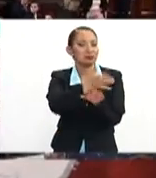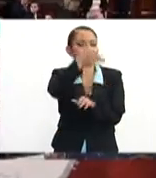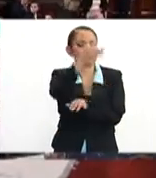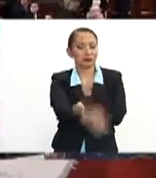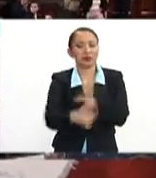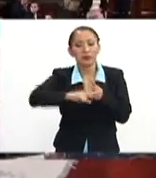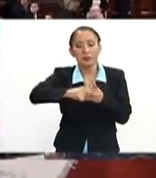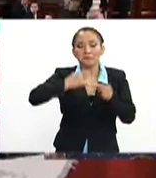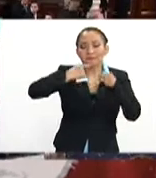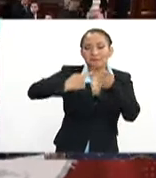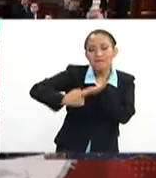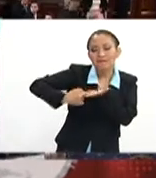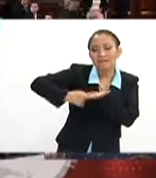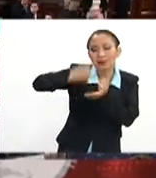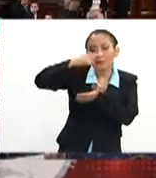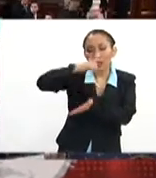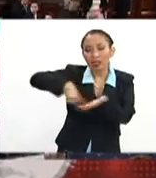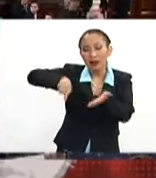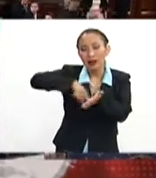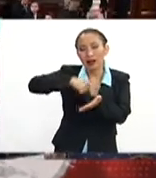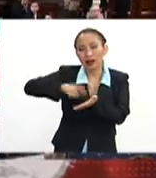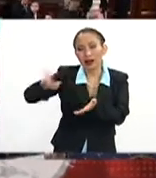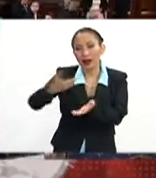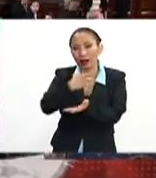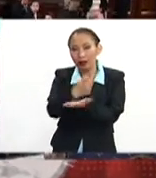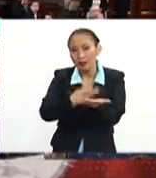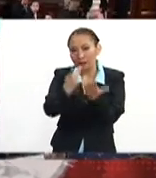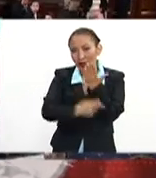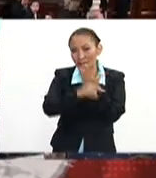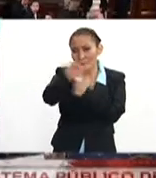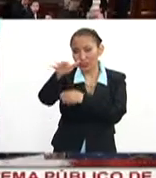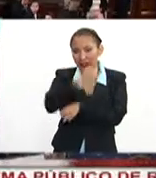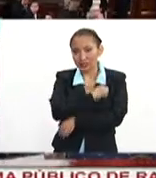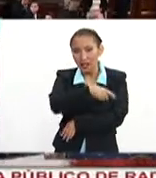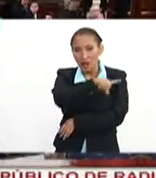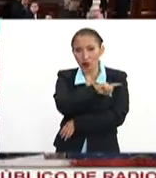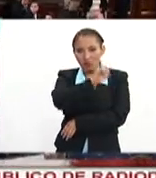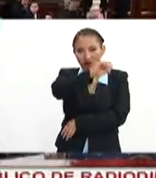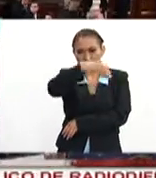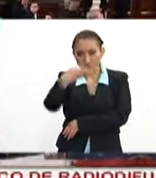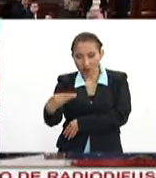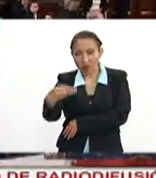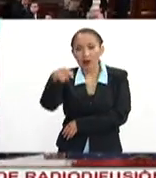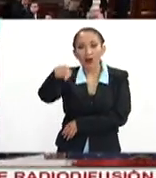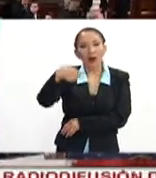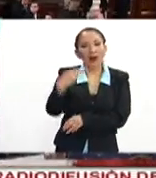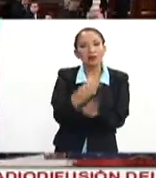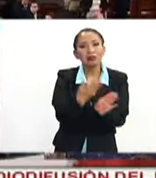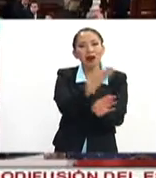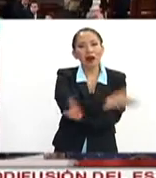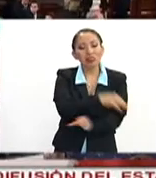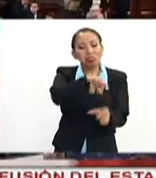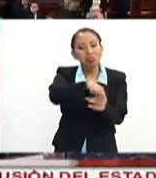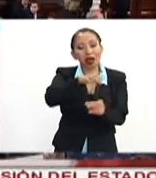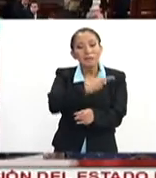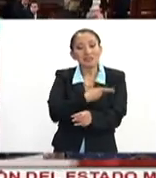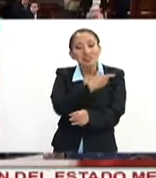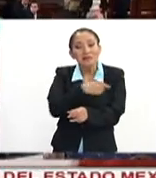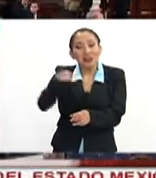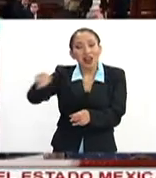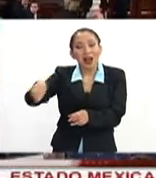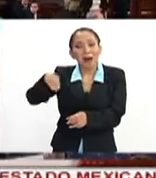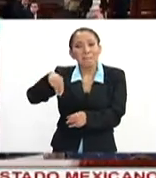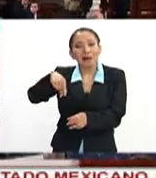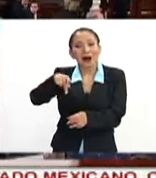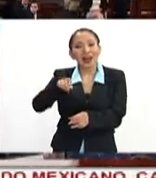aprobó iniciar el debate para derogar el plan sanitario de su antecesor, el expresidente Barack Obama. Fue necesario el sufragio del vicepresidente